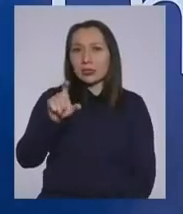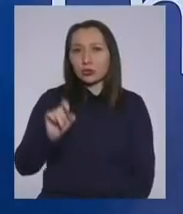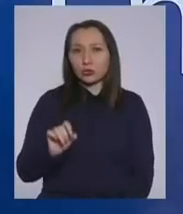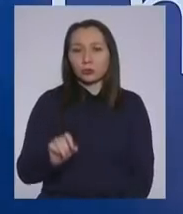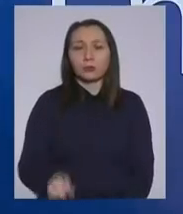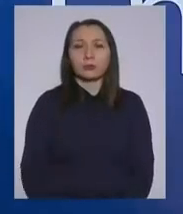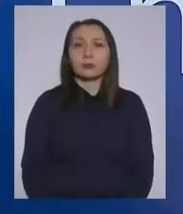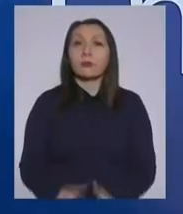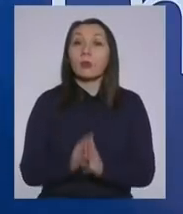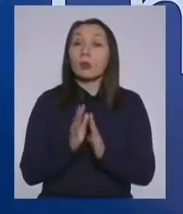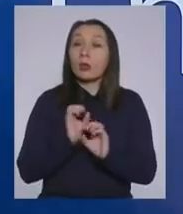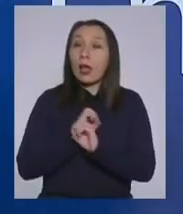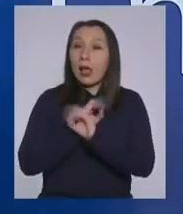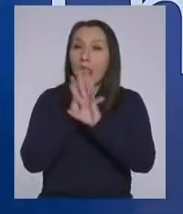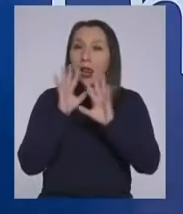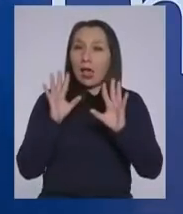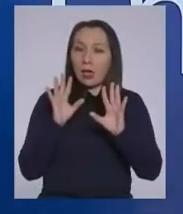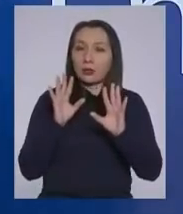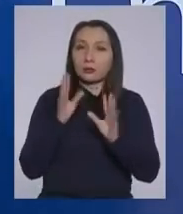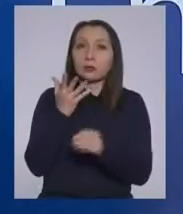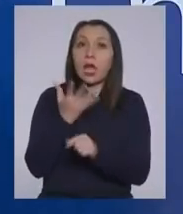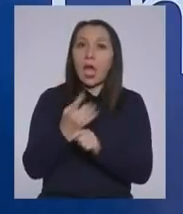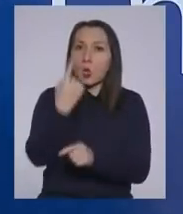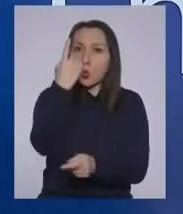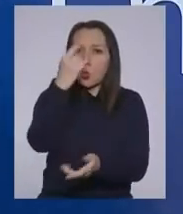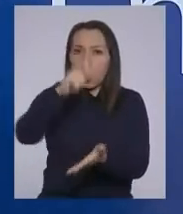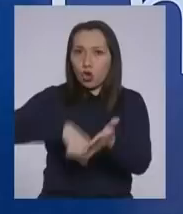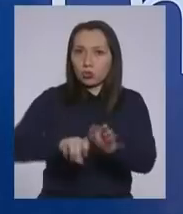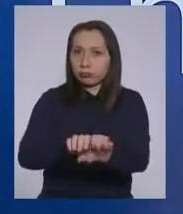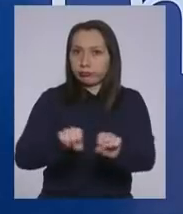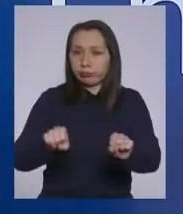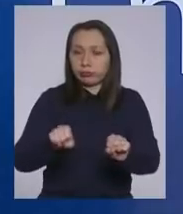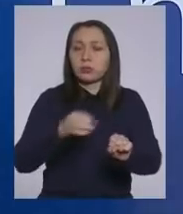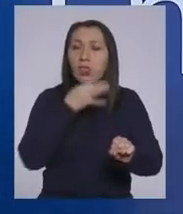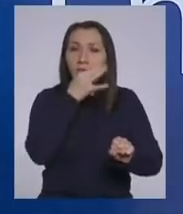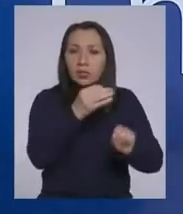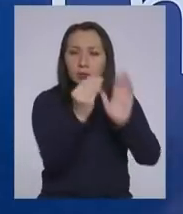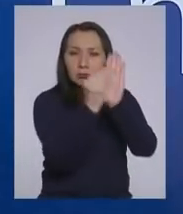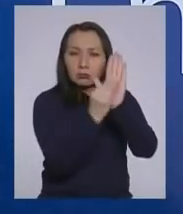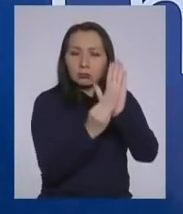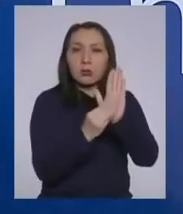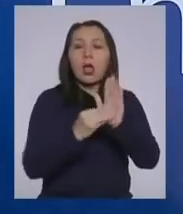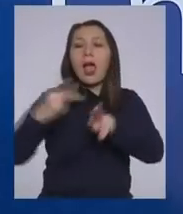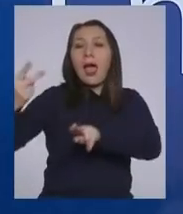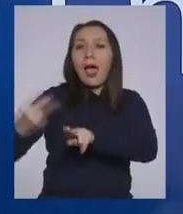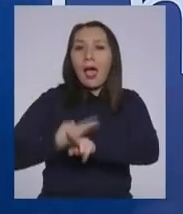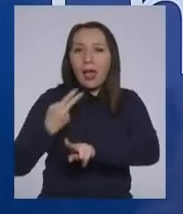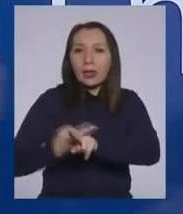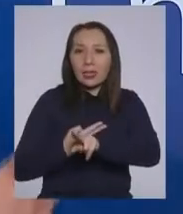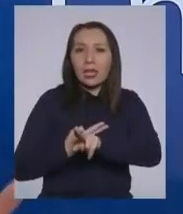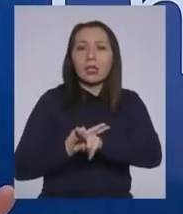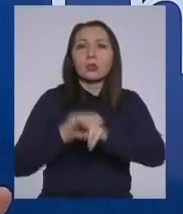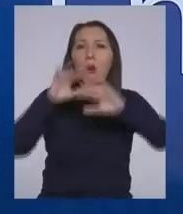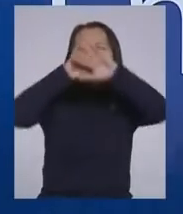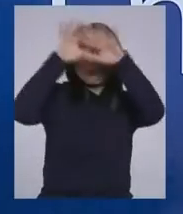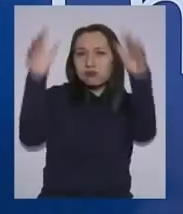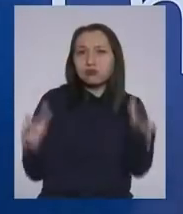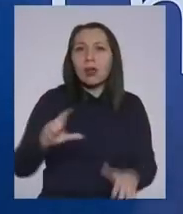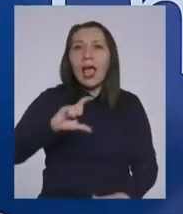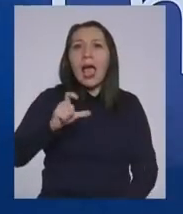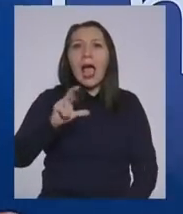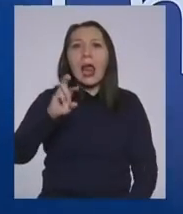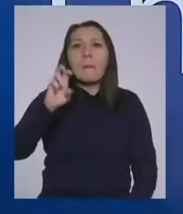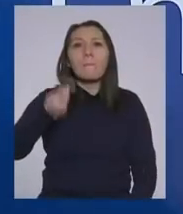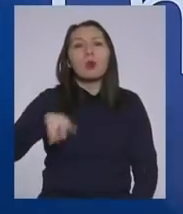Quiero ser muy claro en esto. Hay un contrato en donde se establece un arriendo por un galpón, por